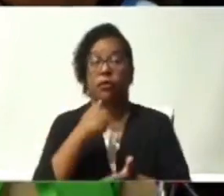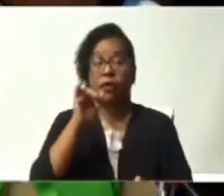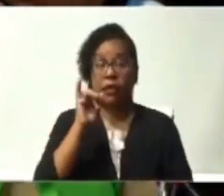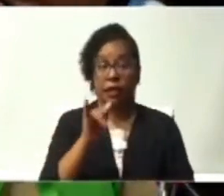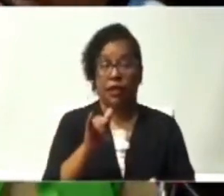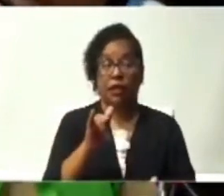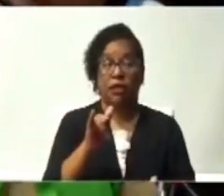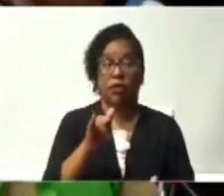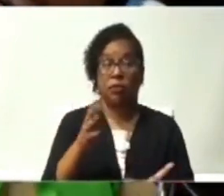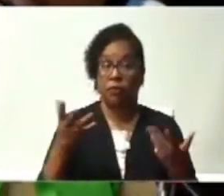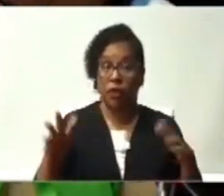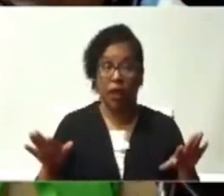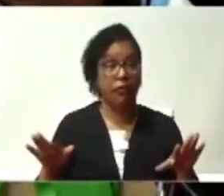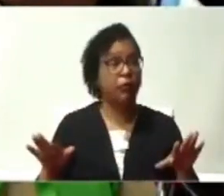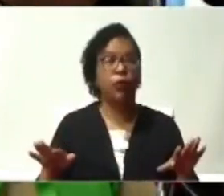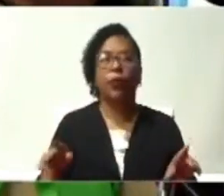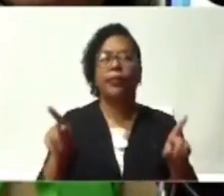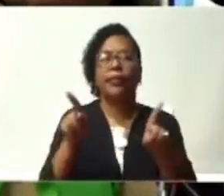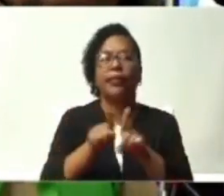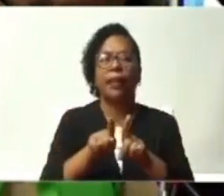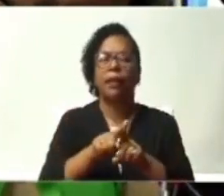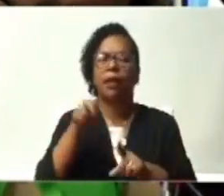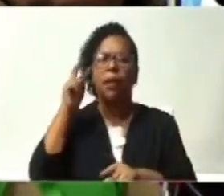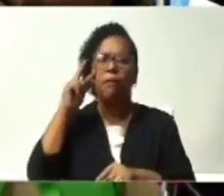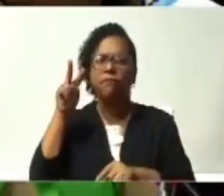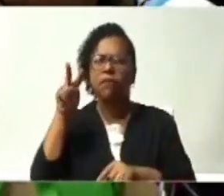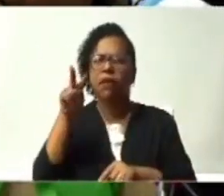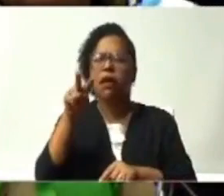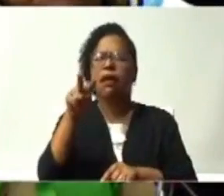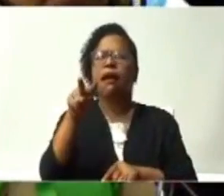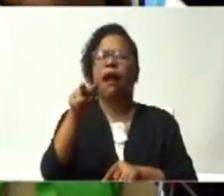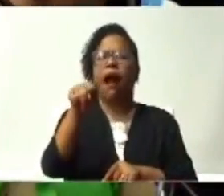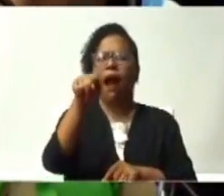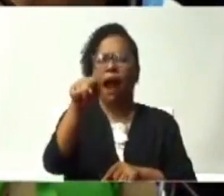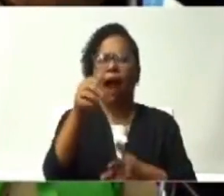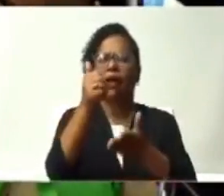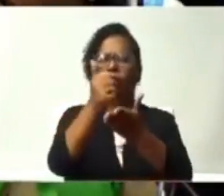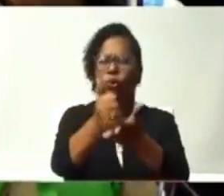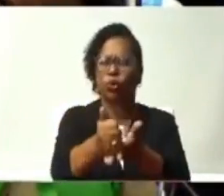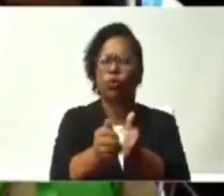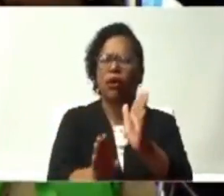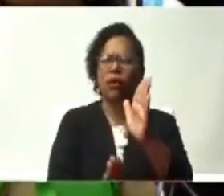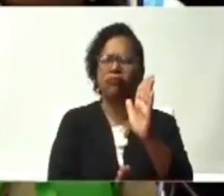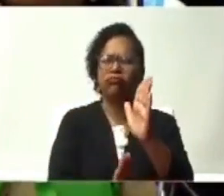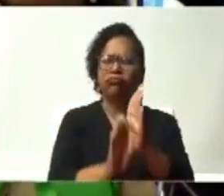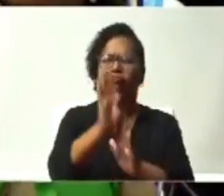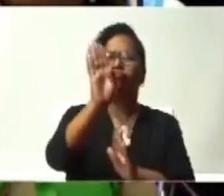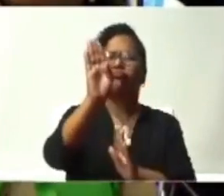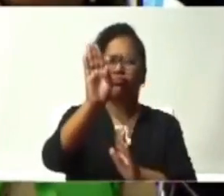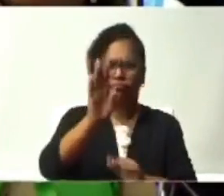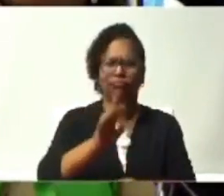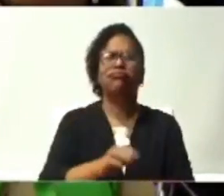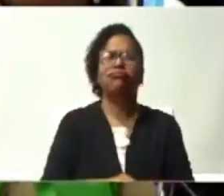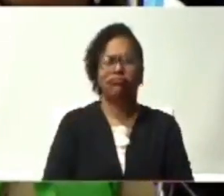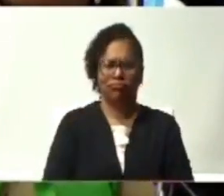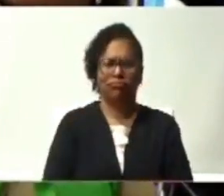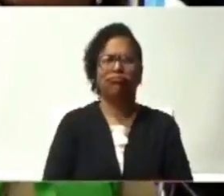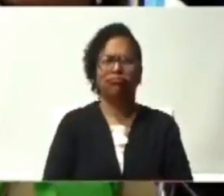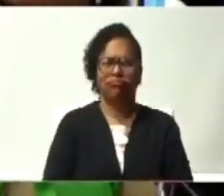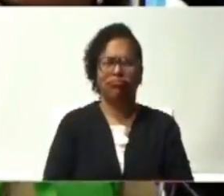quien ayudara a que esa zona se desarrollara construyendo esa vía de acceso